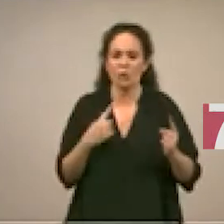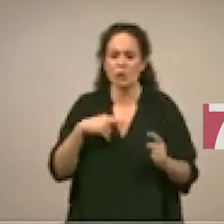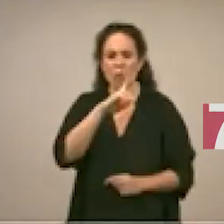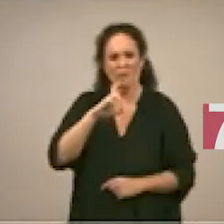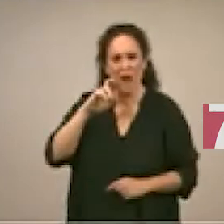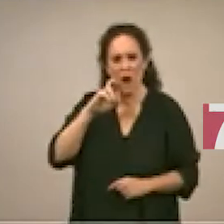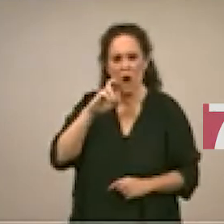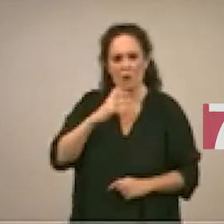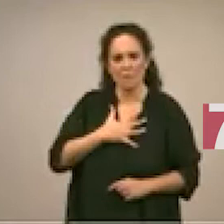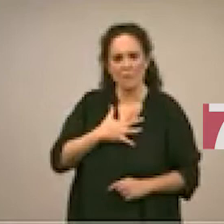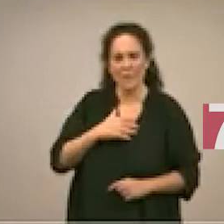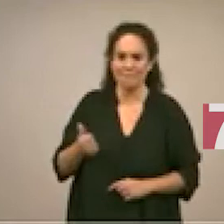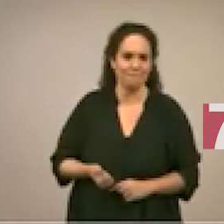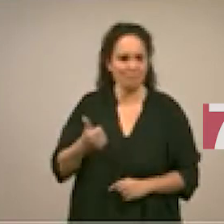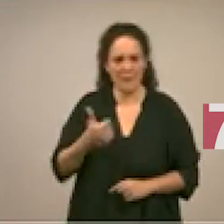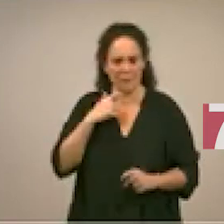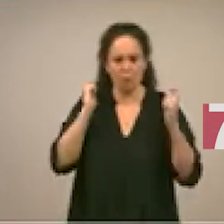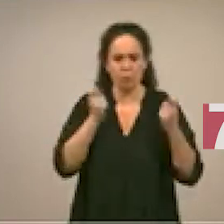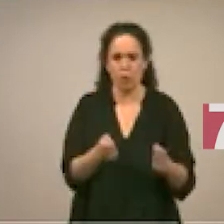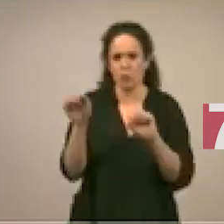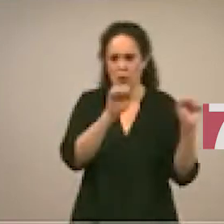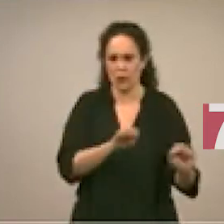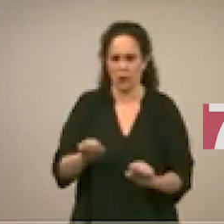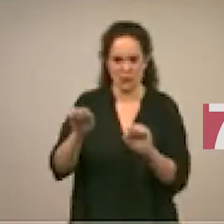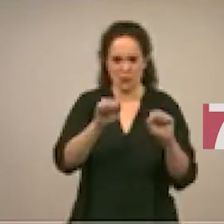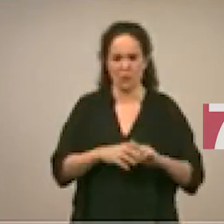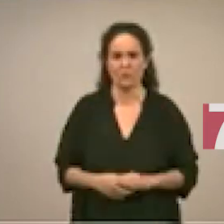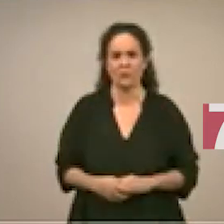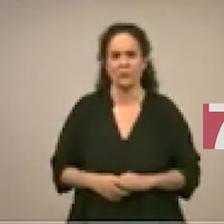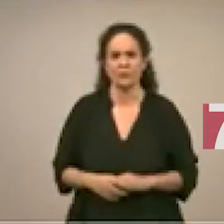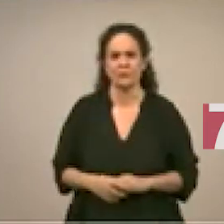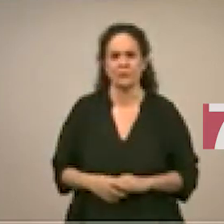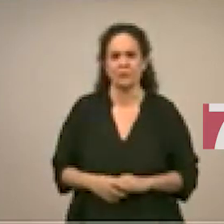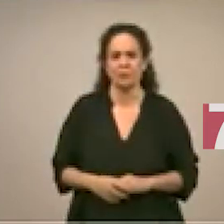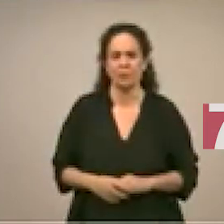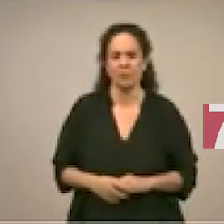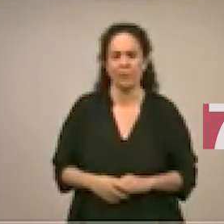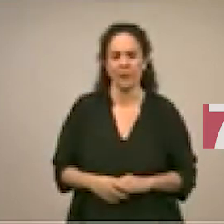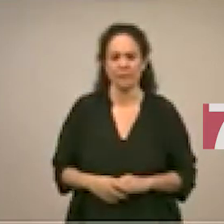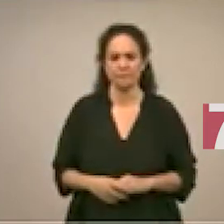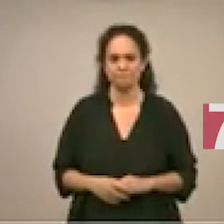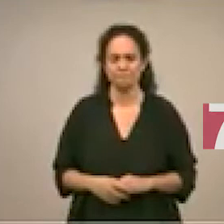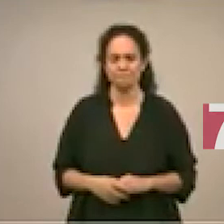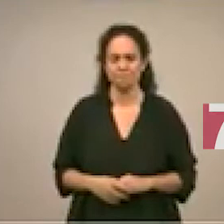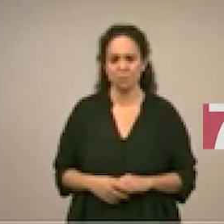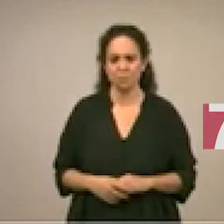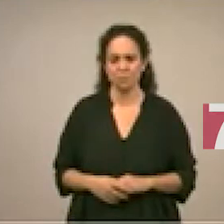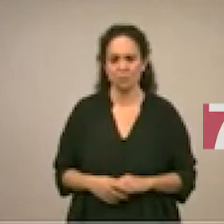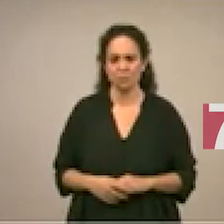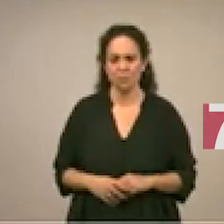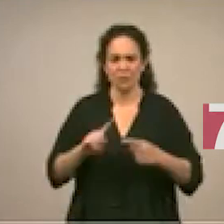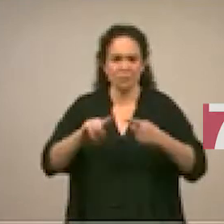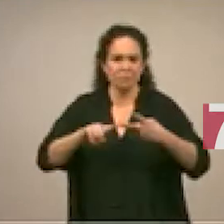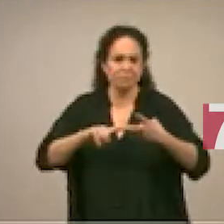patrimonial una mayor importancia patrimonial para ello se han tenido en cuenta diferentes elementos que